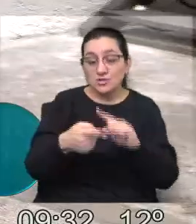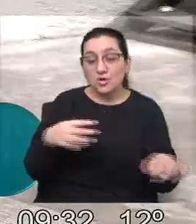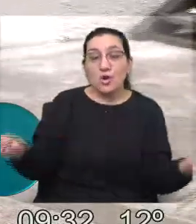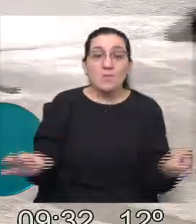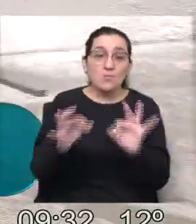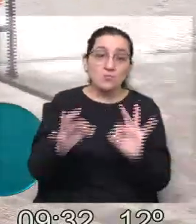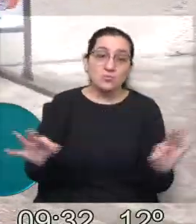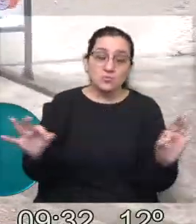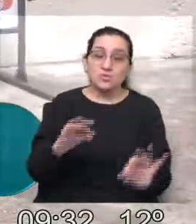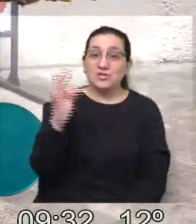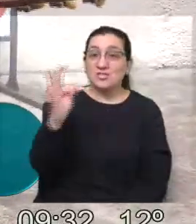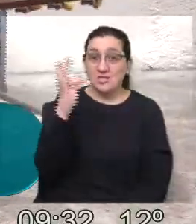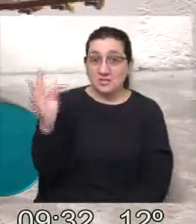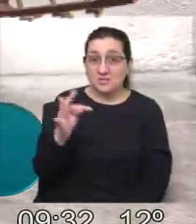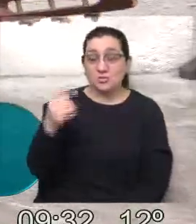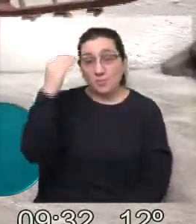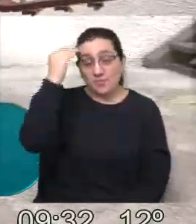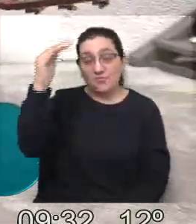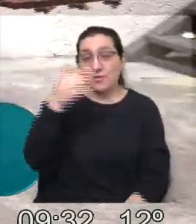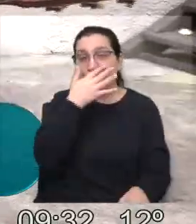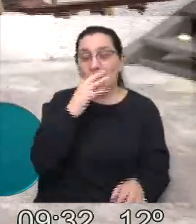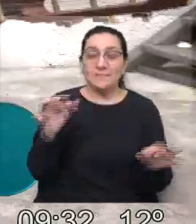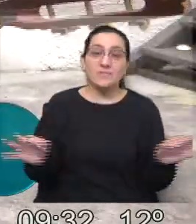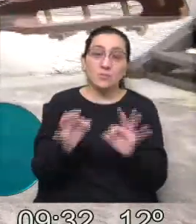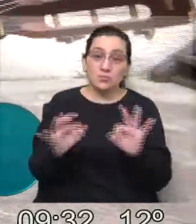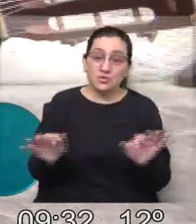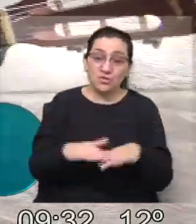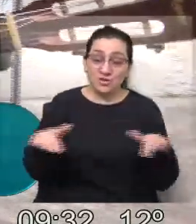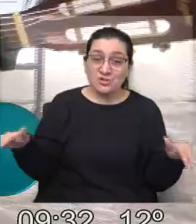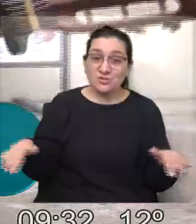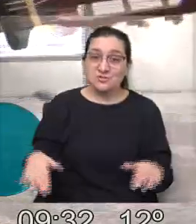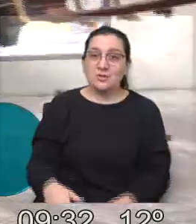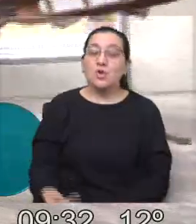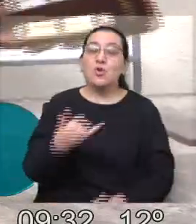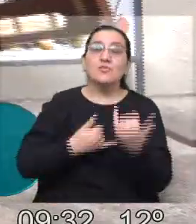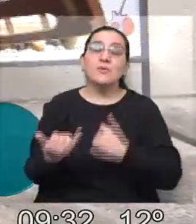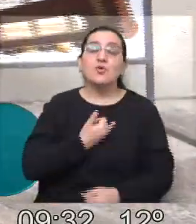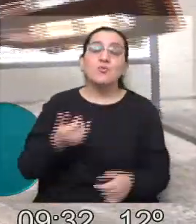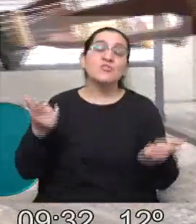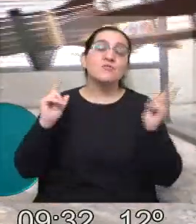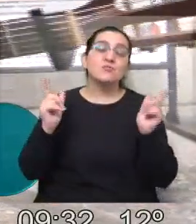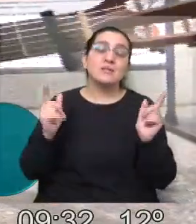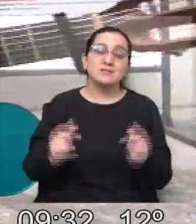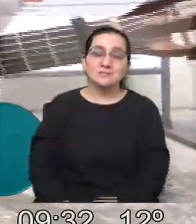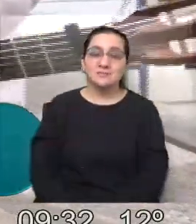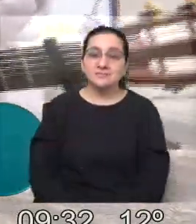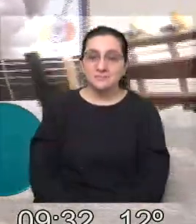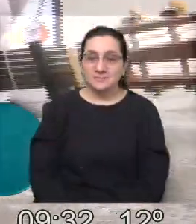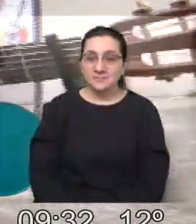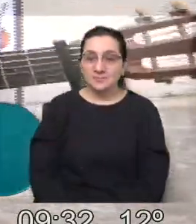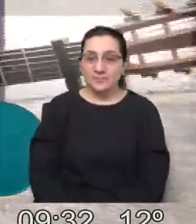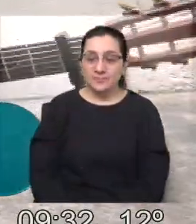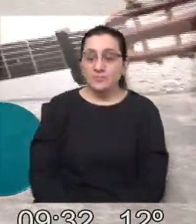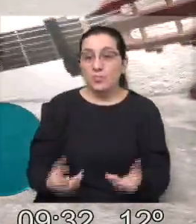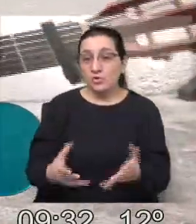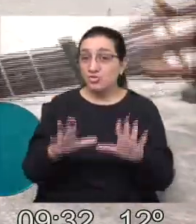puntualmente a que sos tallerista, sos profe de música con las infancias. Bueno, contame también cómo disfrutás ese viaje que va en paralelo a tu carrera. Bueno,